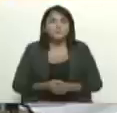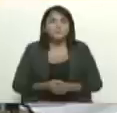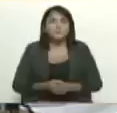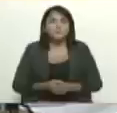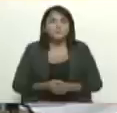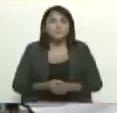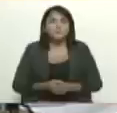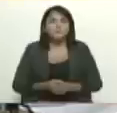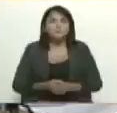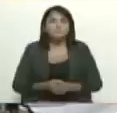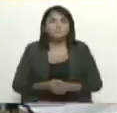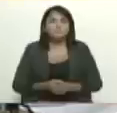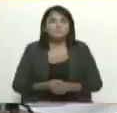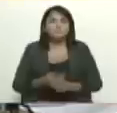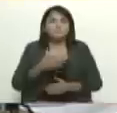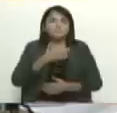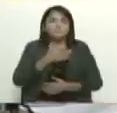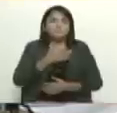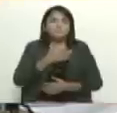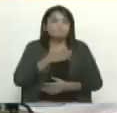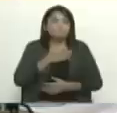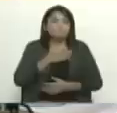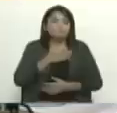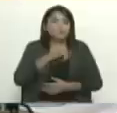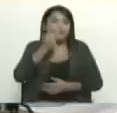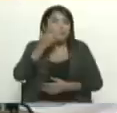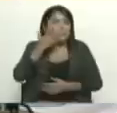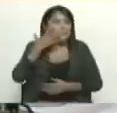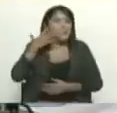más que el pecho gigante que nos dejó